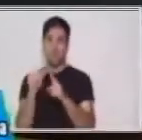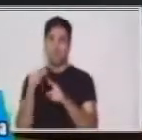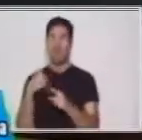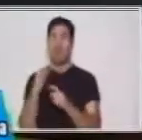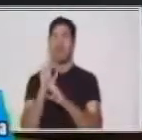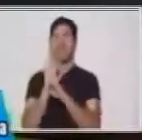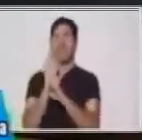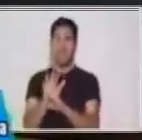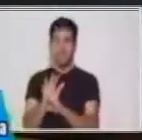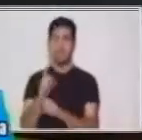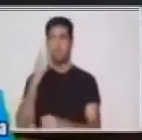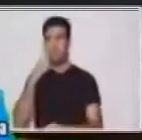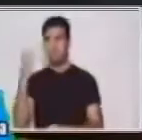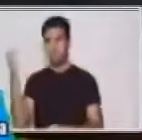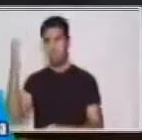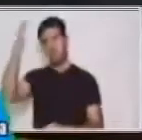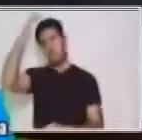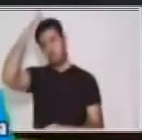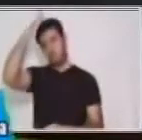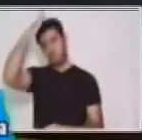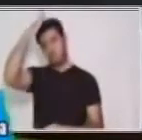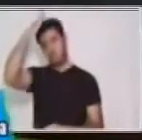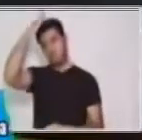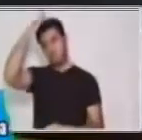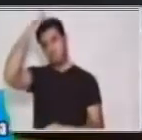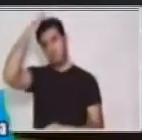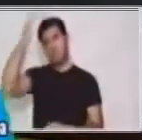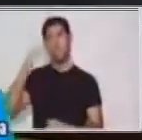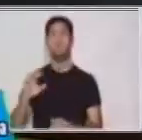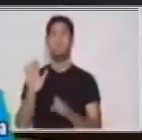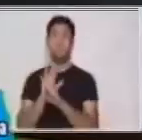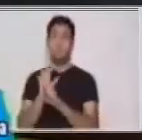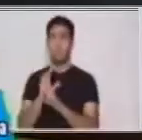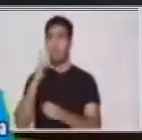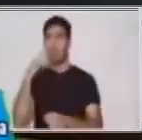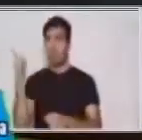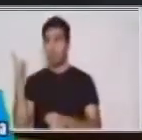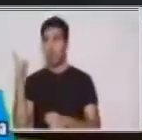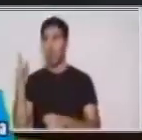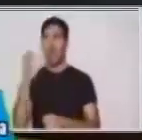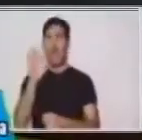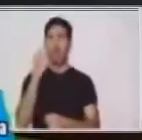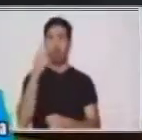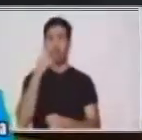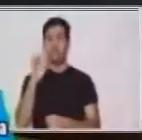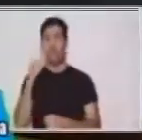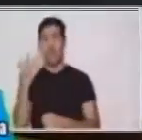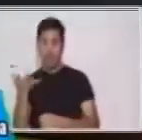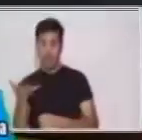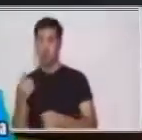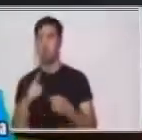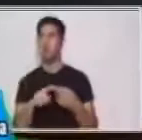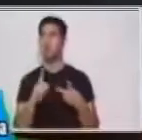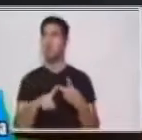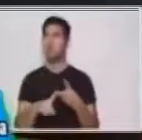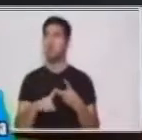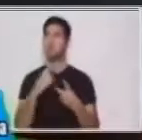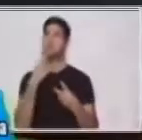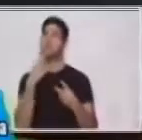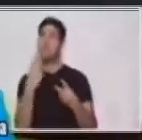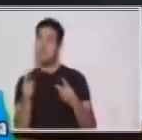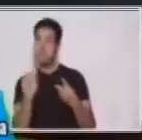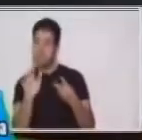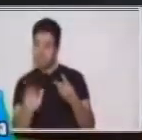estamos argumentando. Podemos utilizar, o sea, es decir, en otras